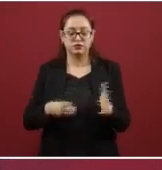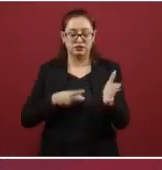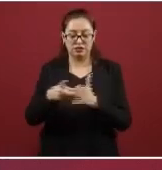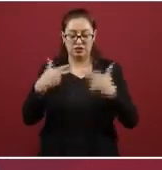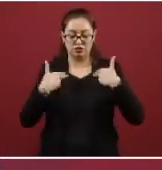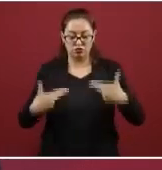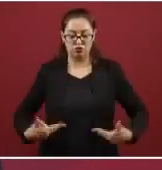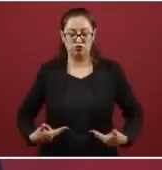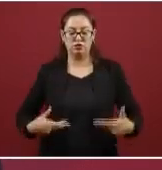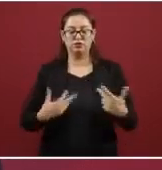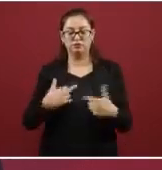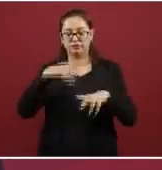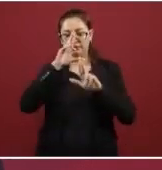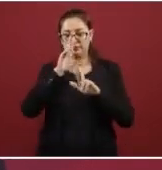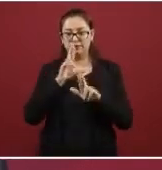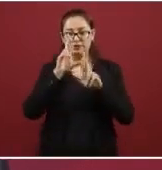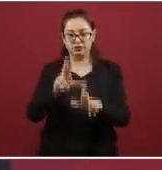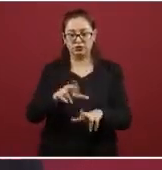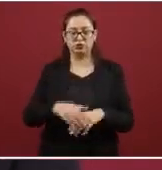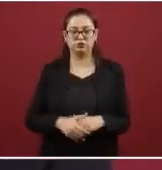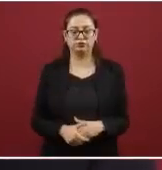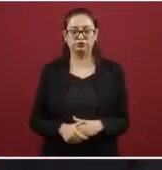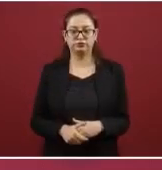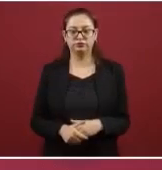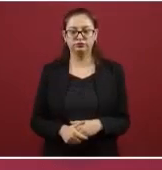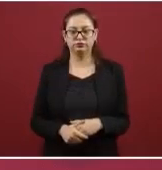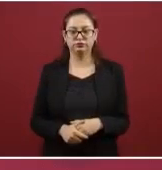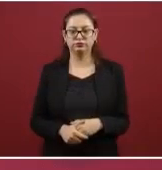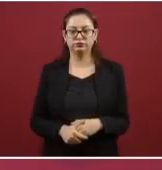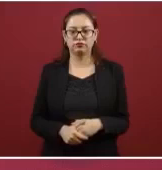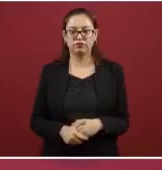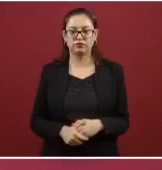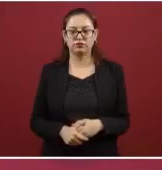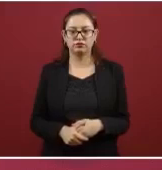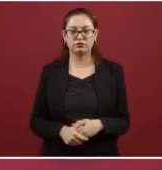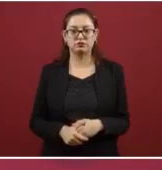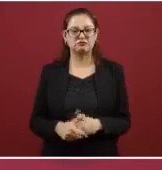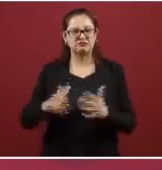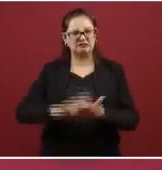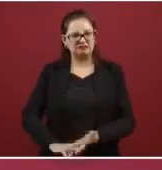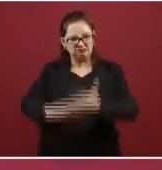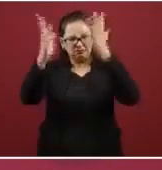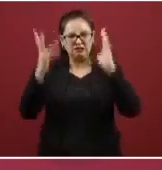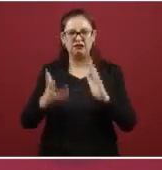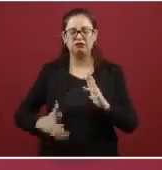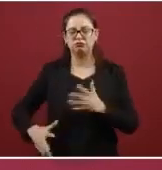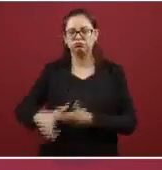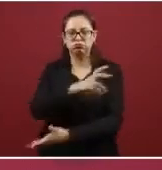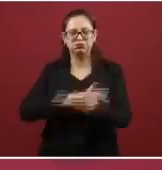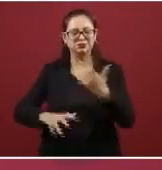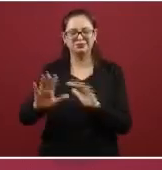derechos humanos, que no se apueste a la violencia